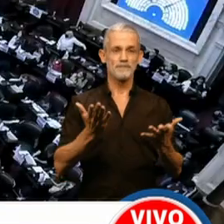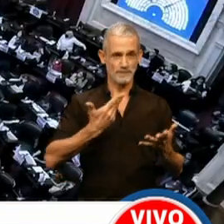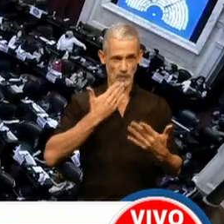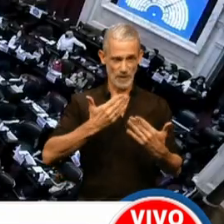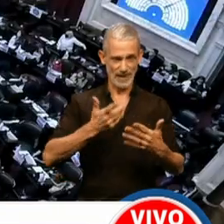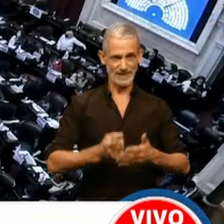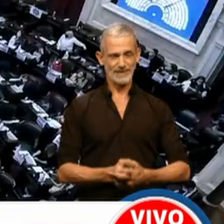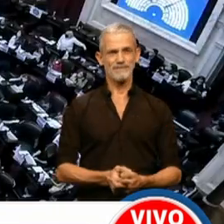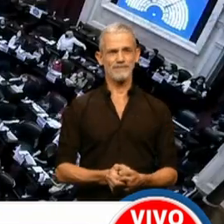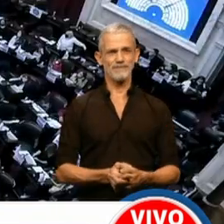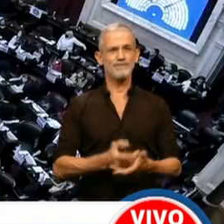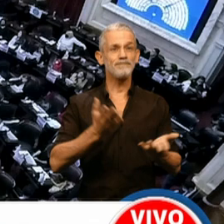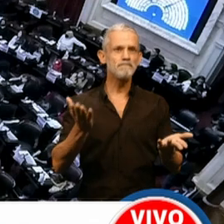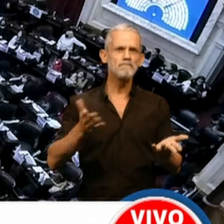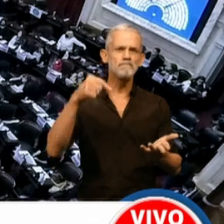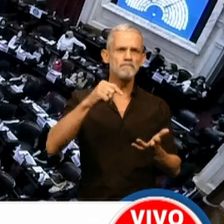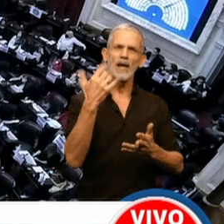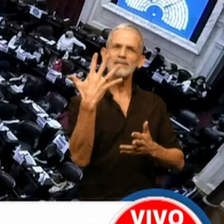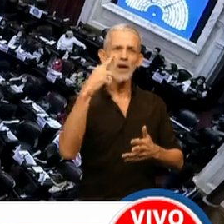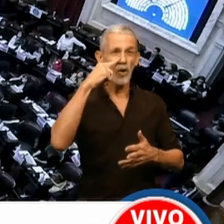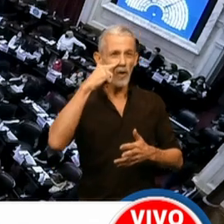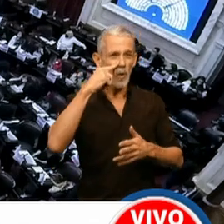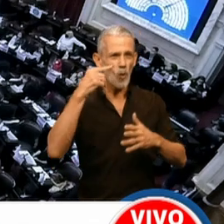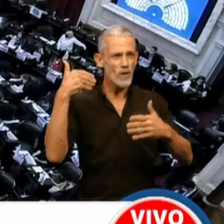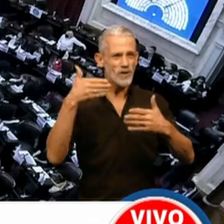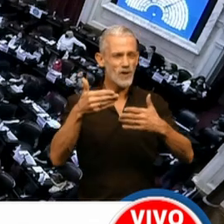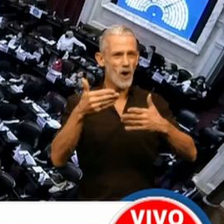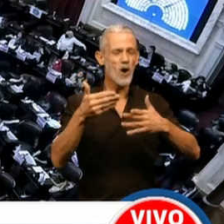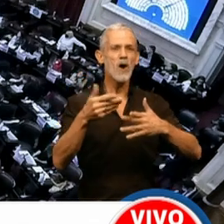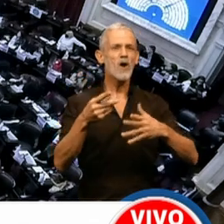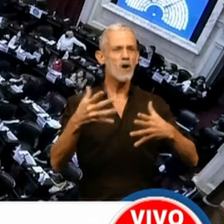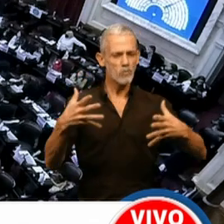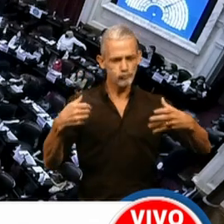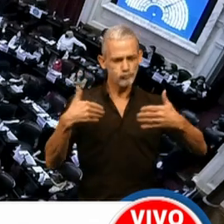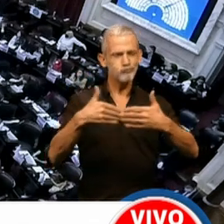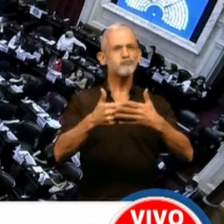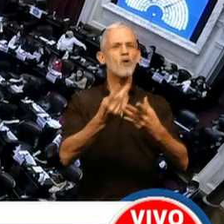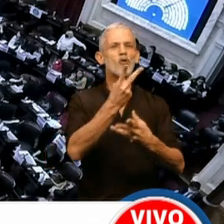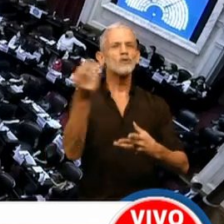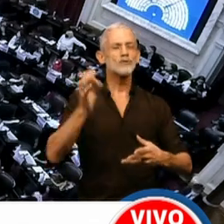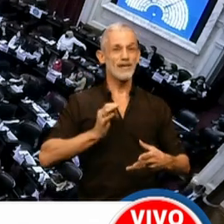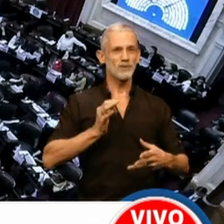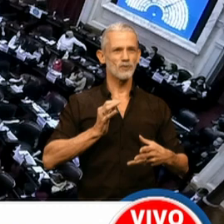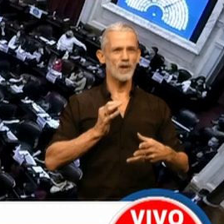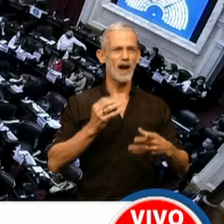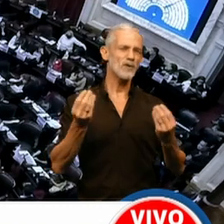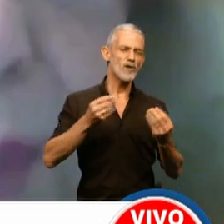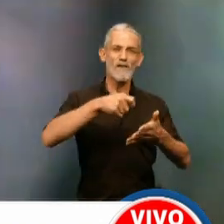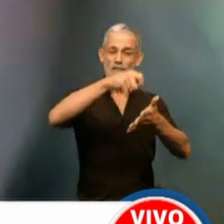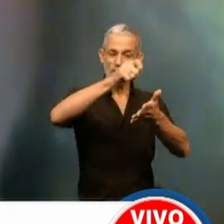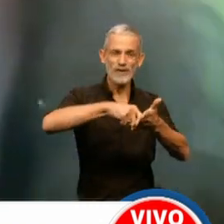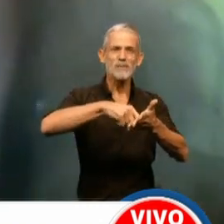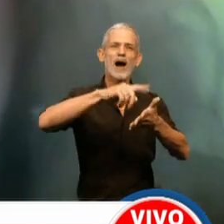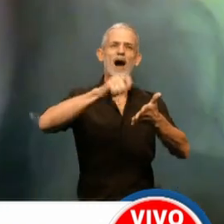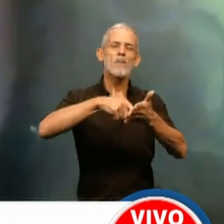precedentes este 5 de junio se han cumplido 200 años de la firma del